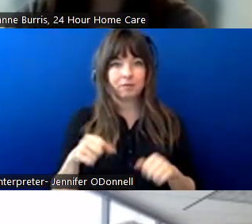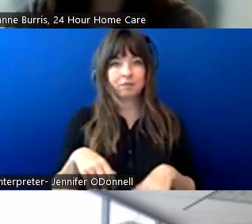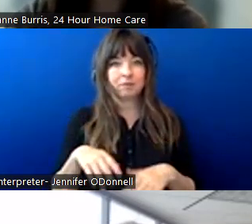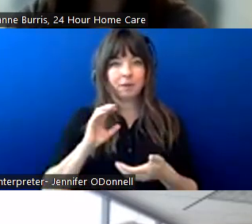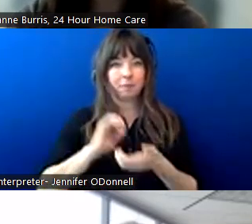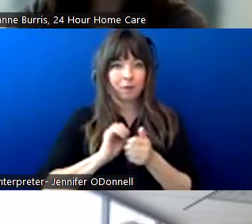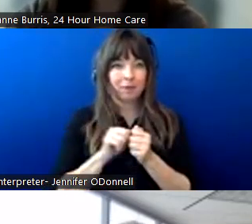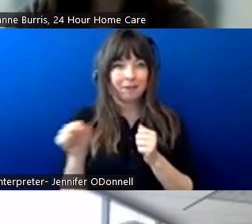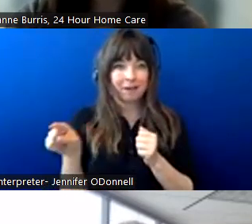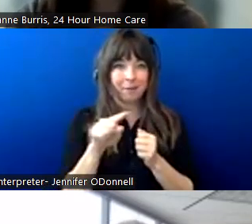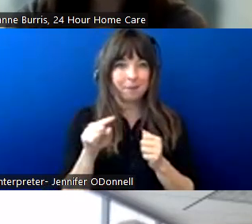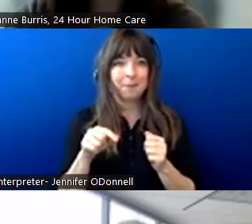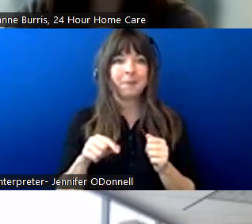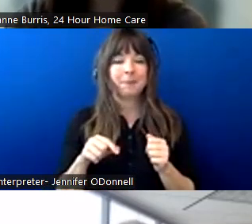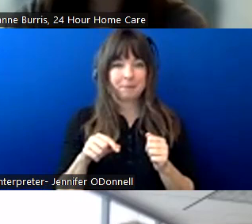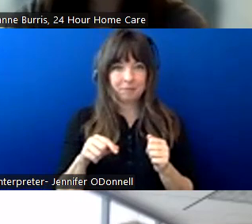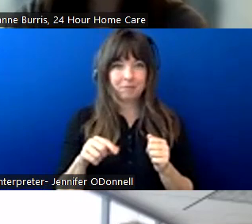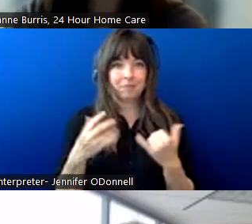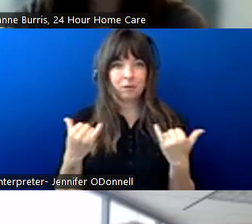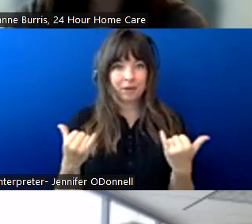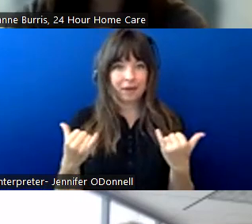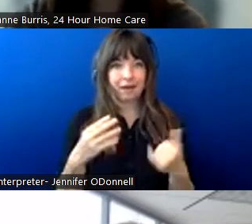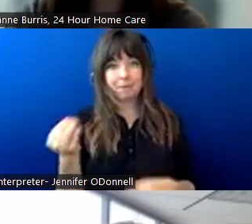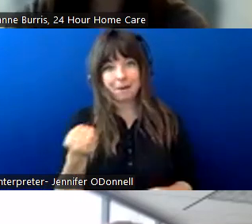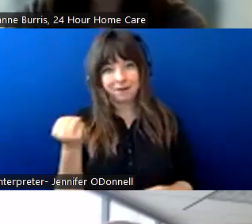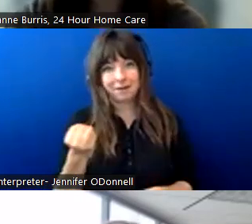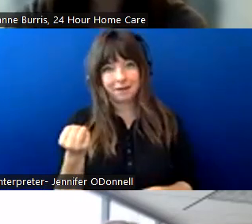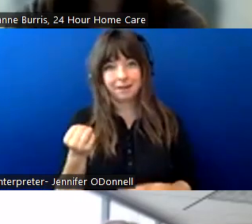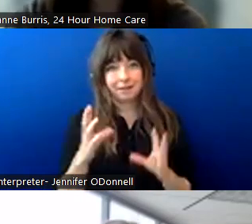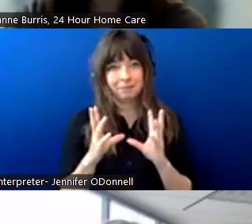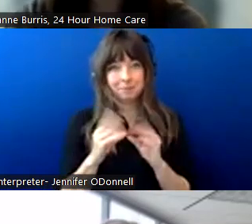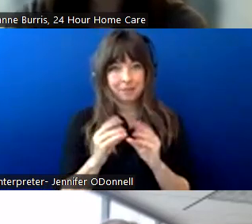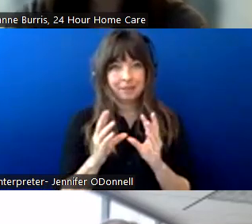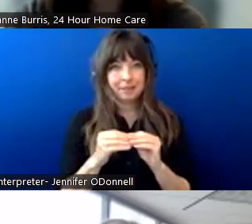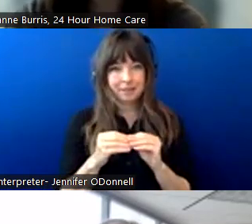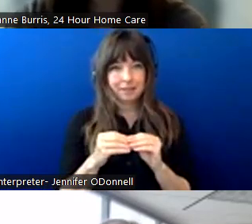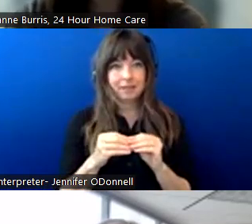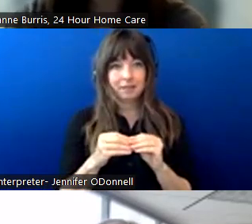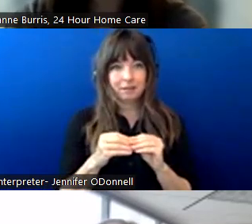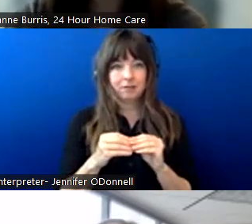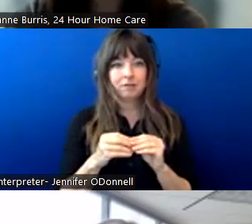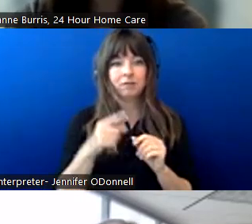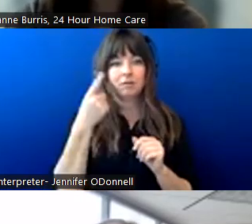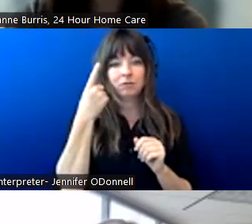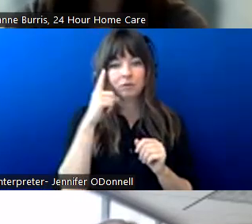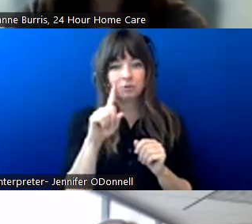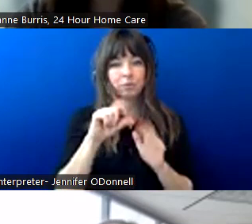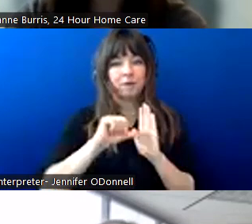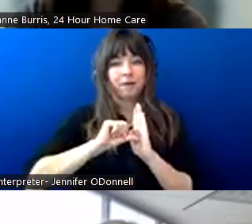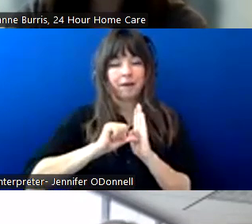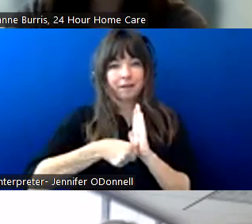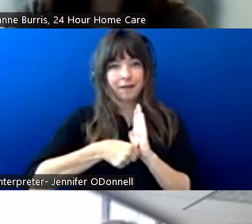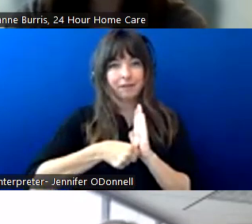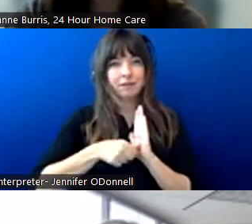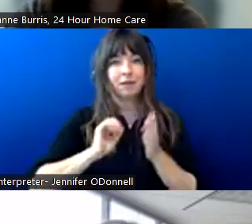resaltar CBOs y ponerlos en asociación con ellos en la reunión de lunes y hoy día era